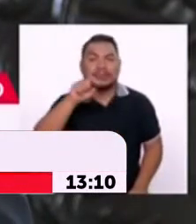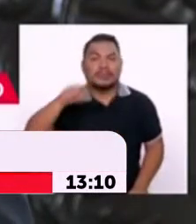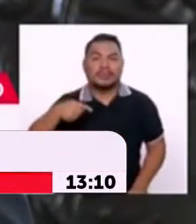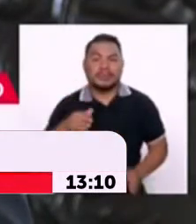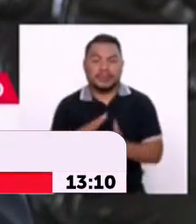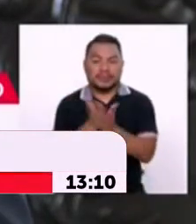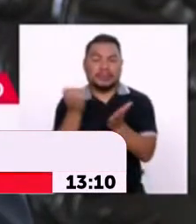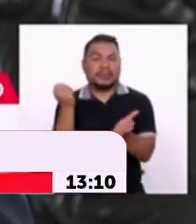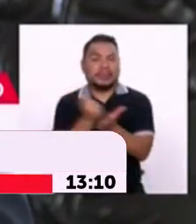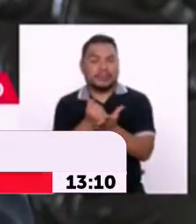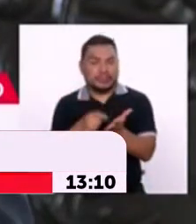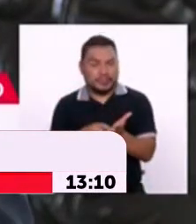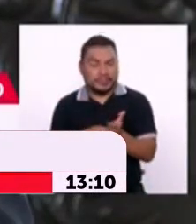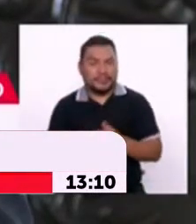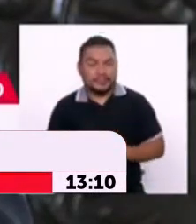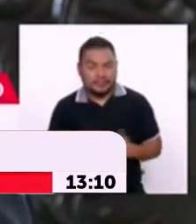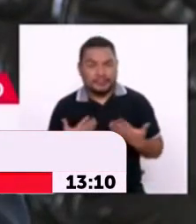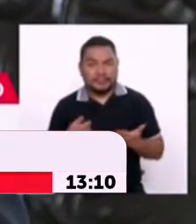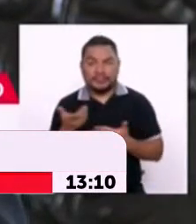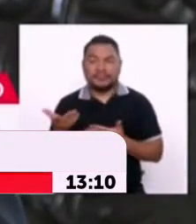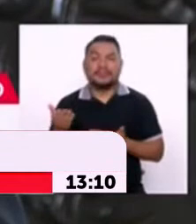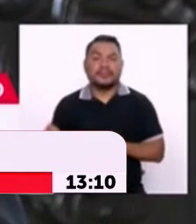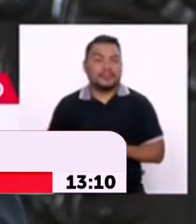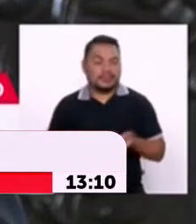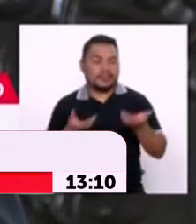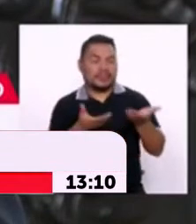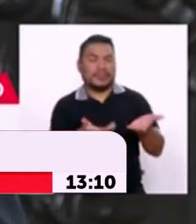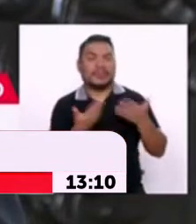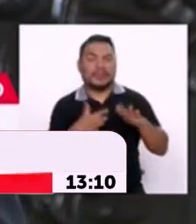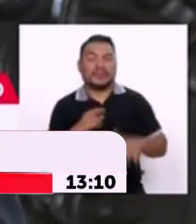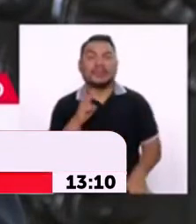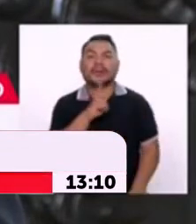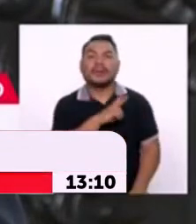1.300.000 libretas de pasaporte. Se ha otorgado